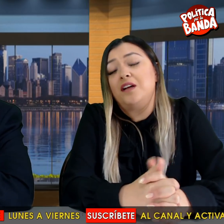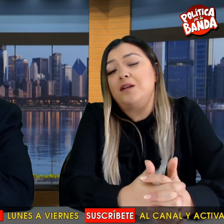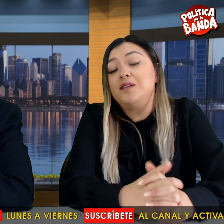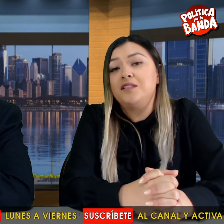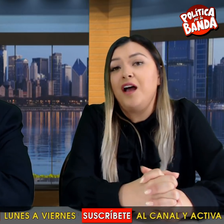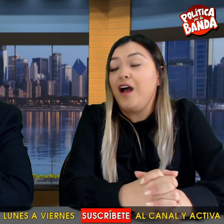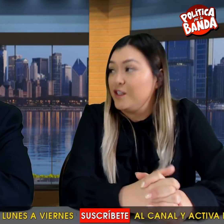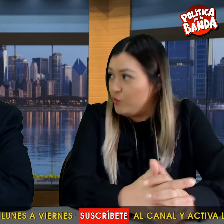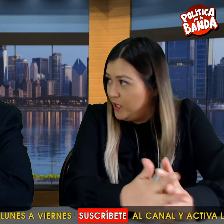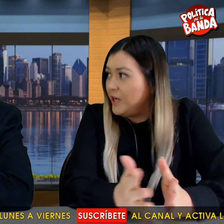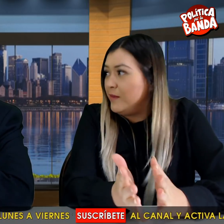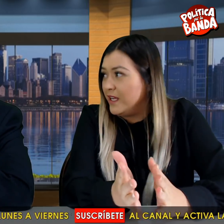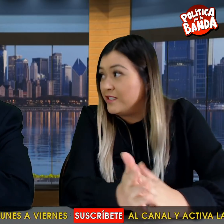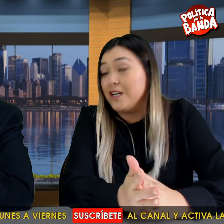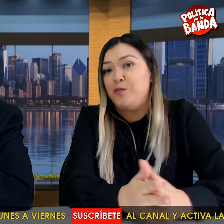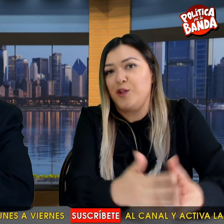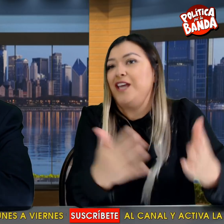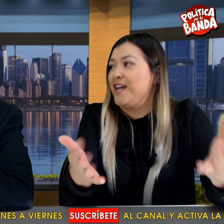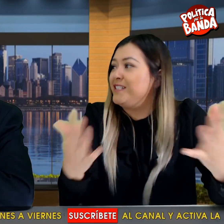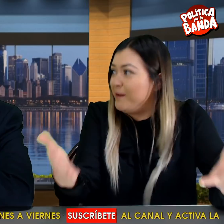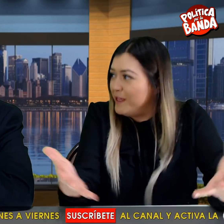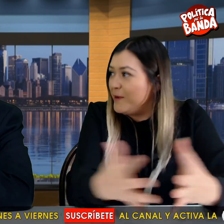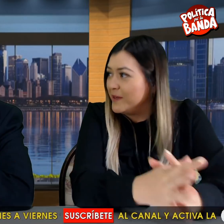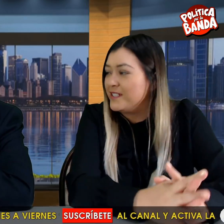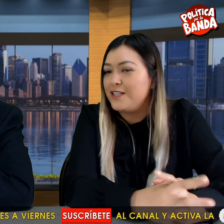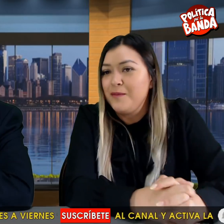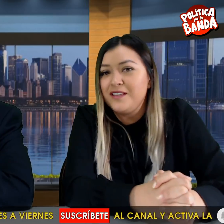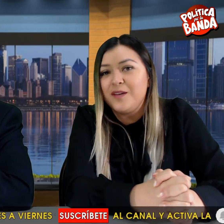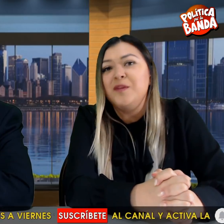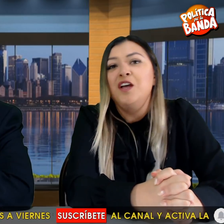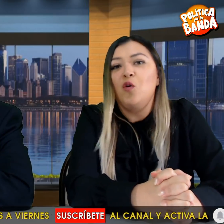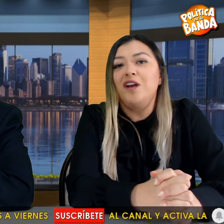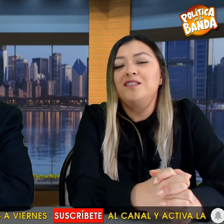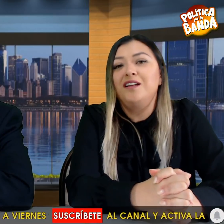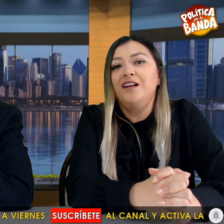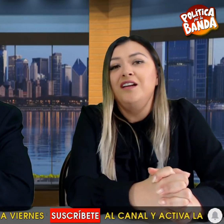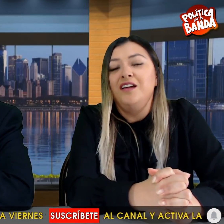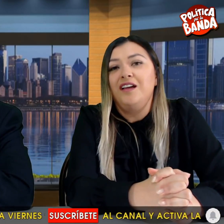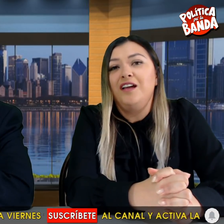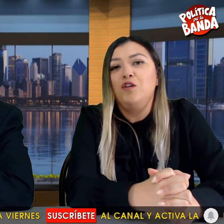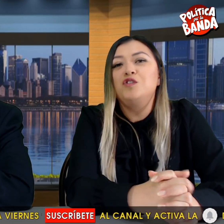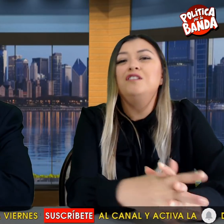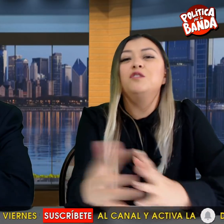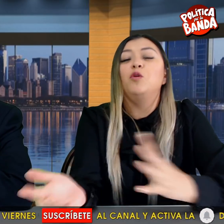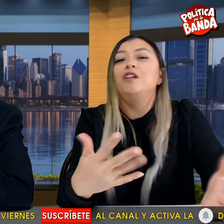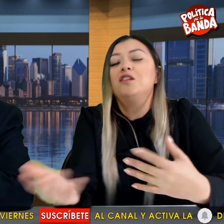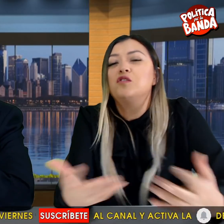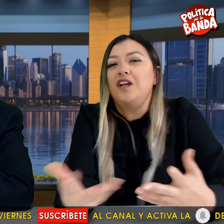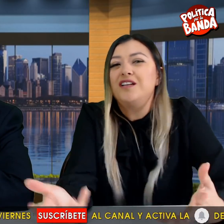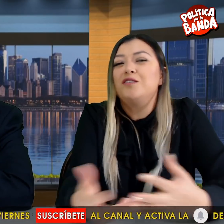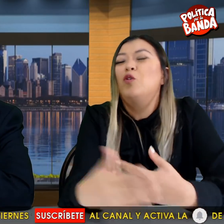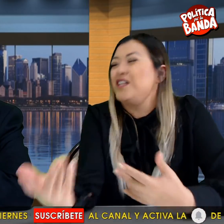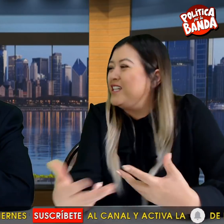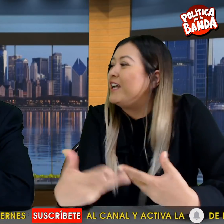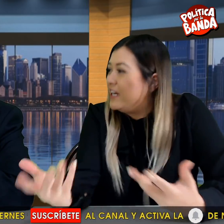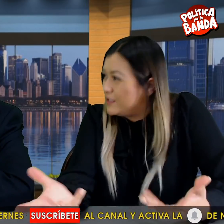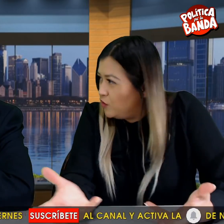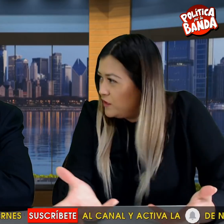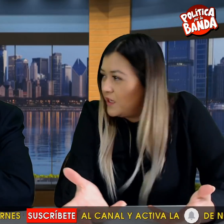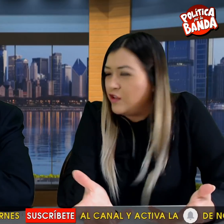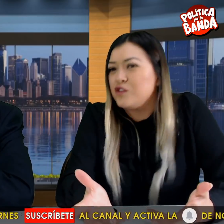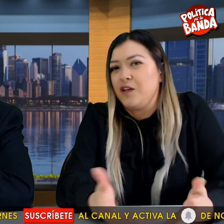revista a su hija, María Scherer. Porque ya sabía, precisamente, cuáles eran los tintes políticos o las